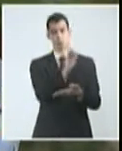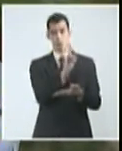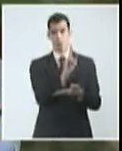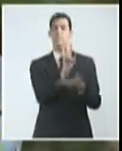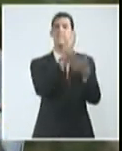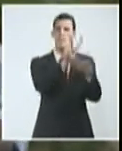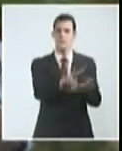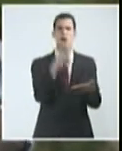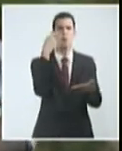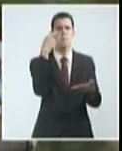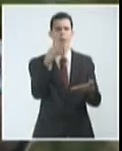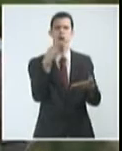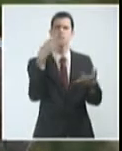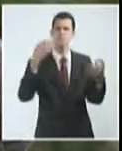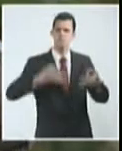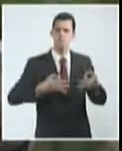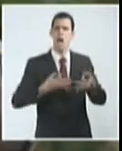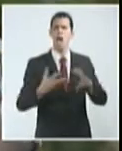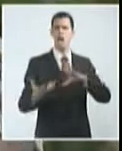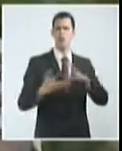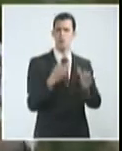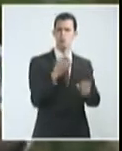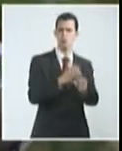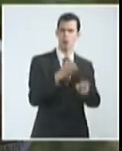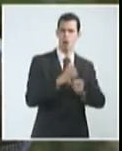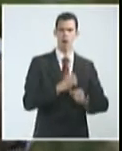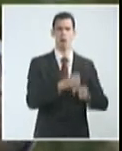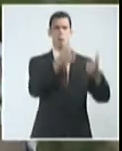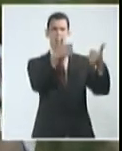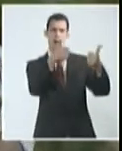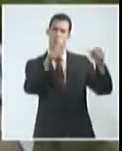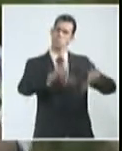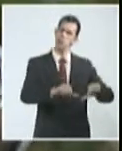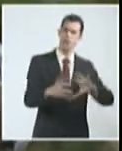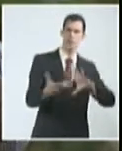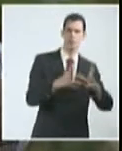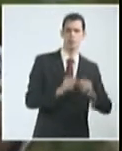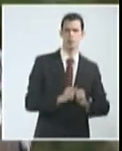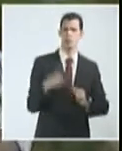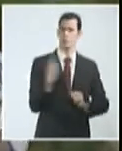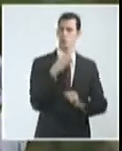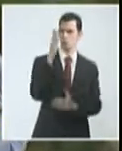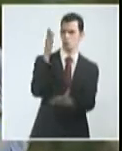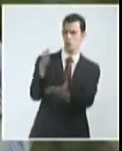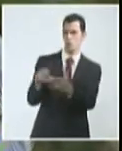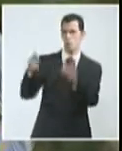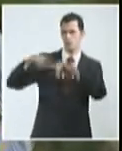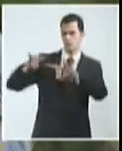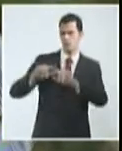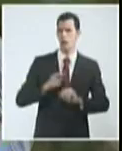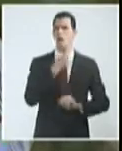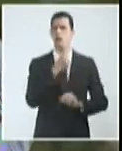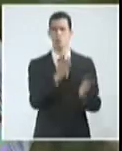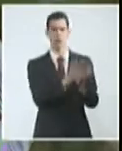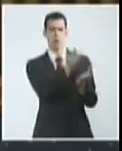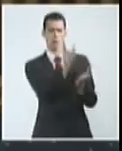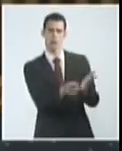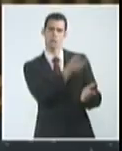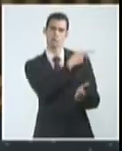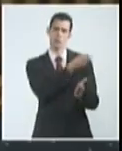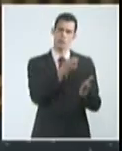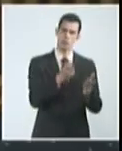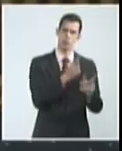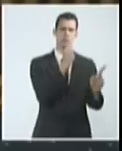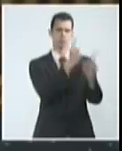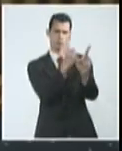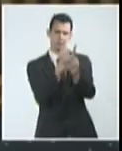esos recorridos teníamos intercambios con las universidades, con estudiantes y profesores, con el sector científico, con el sector artístico,